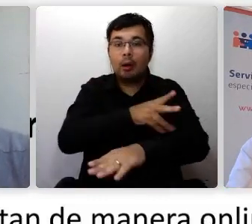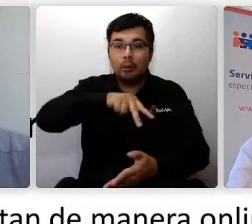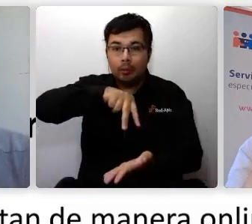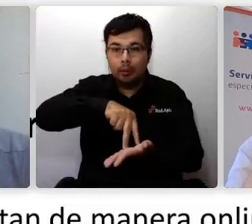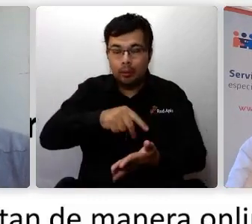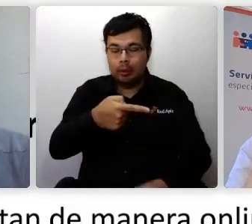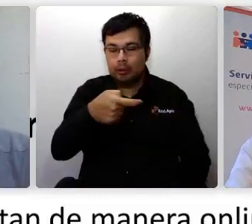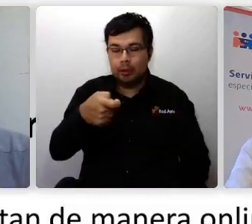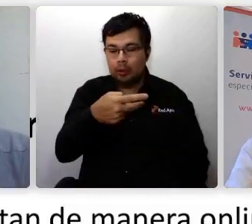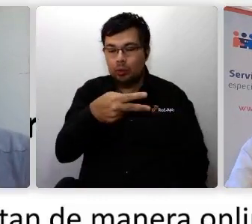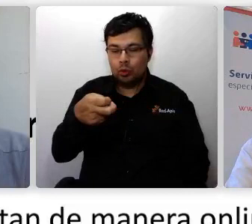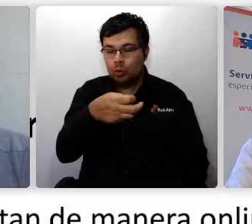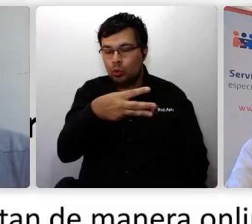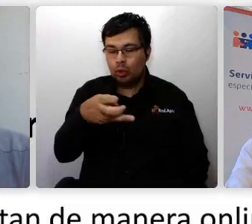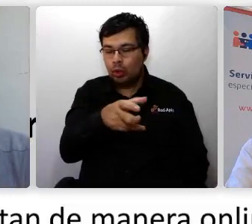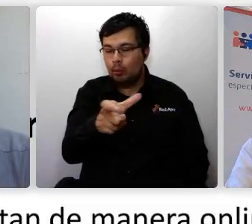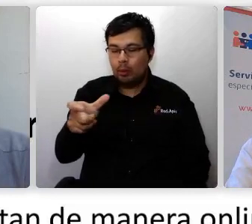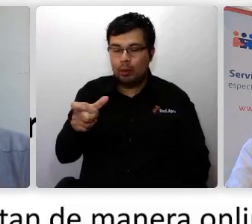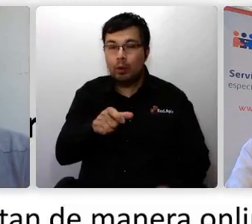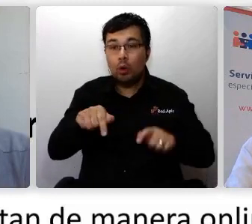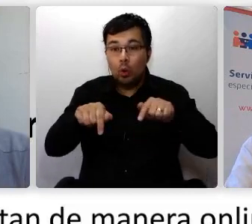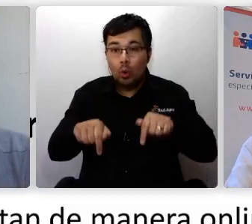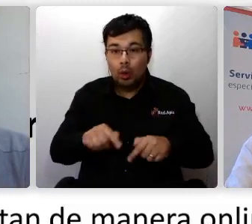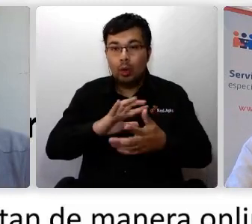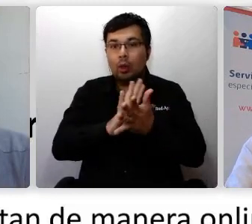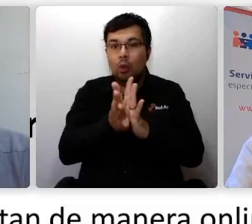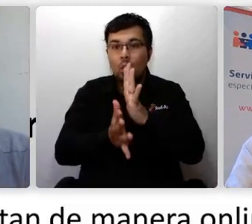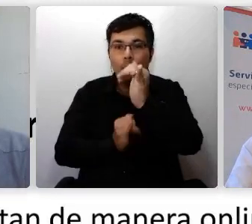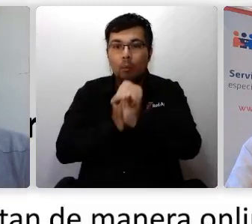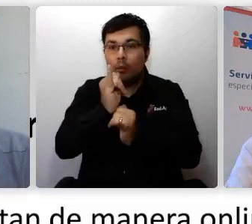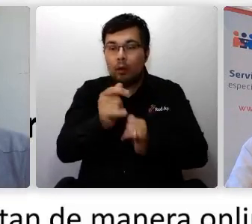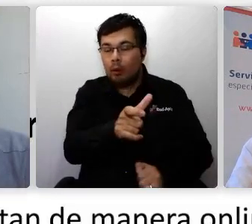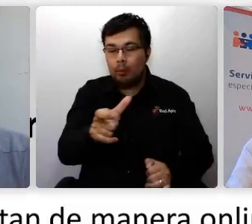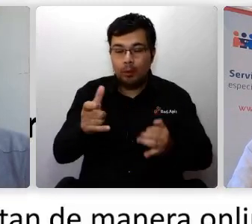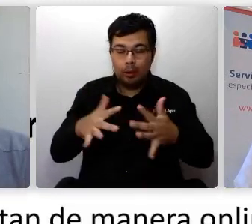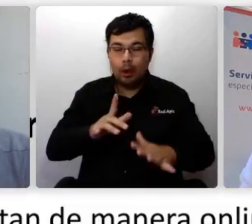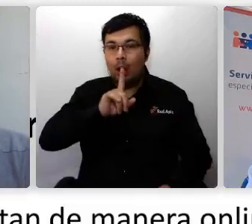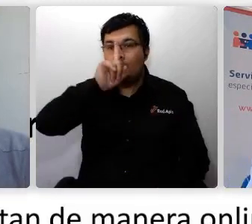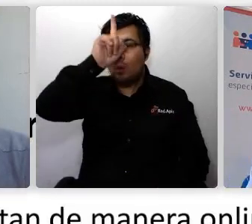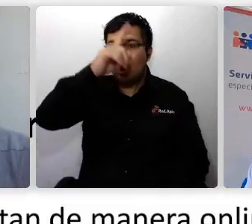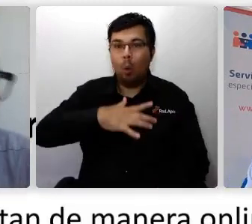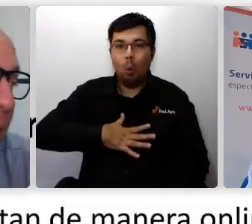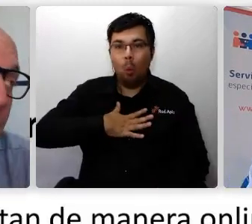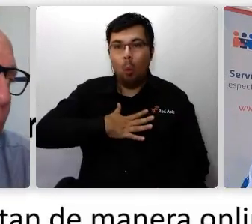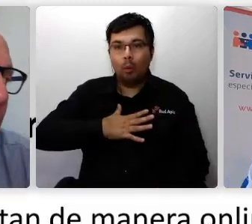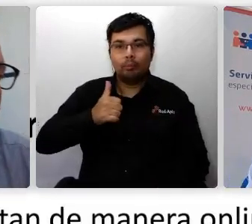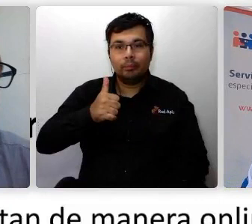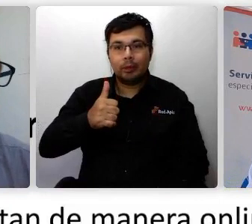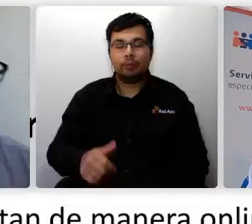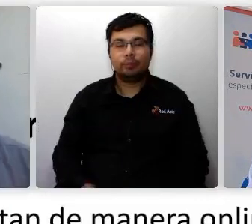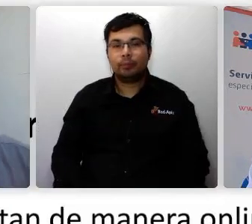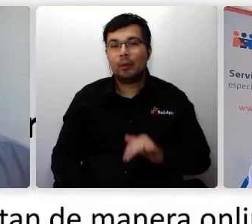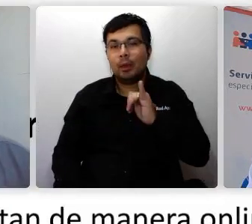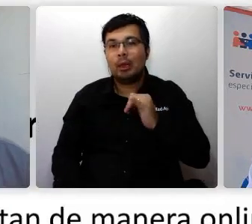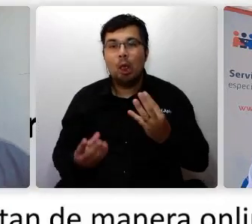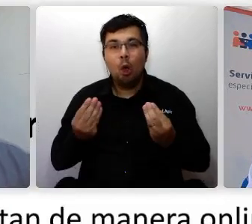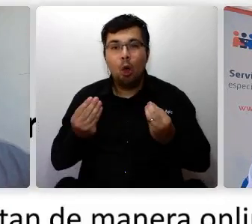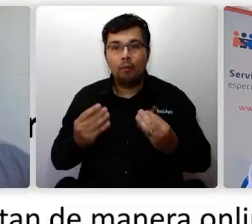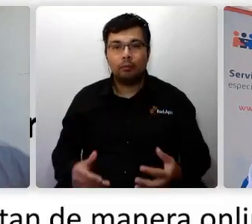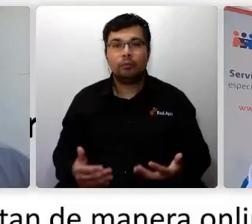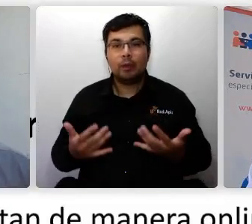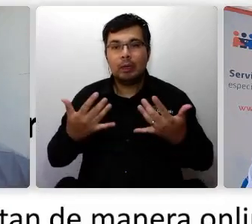personas. Claro. Y hoy día... con todo online y la gente ya se acostumbró y le gusta. Exacto, sí, por supuesto que sí. Iván,